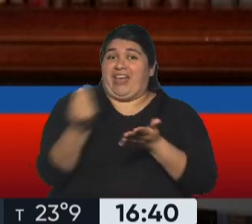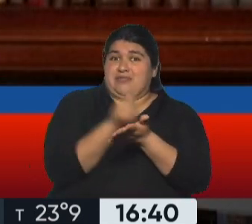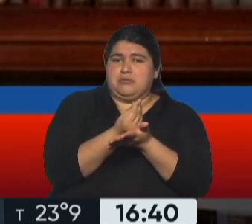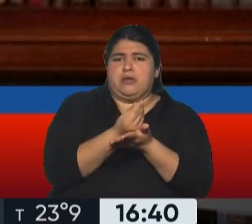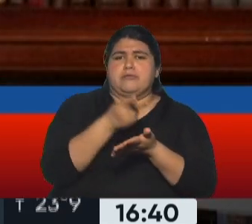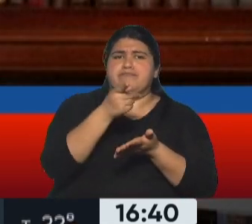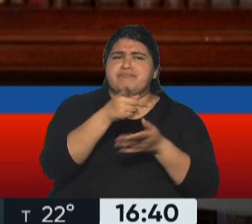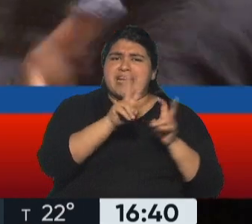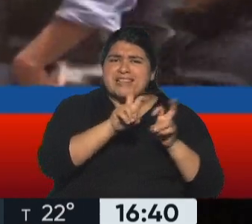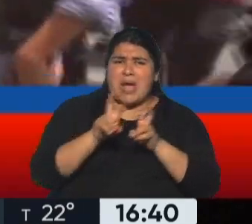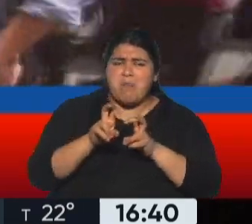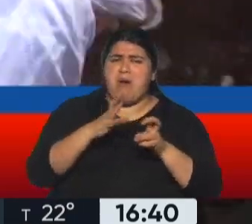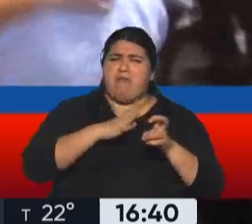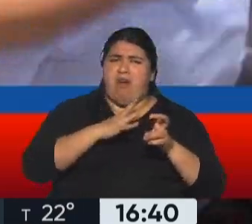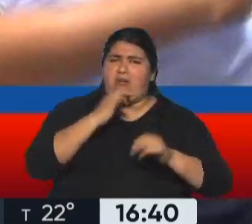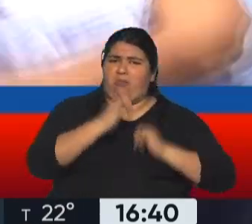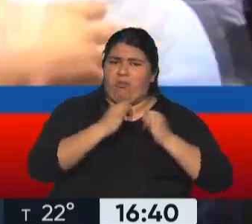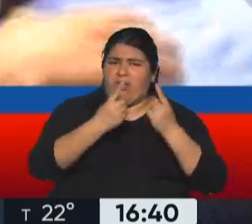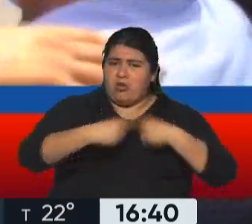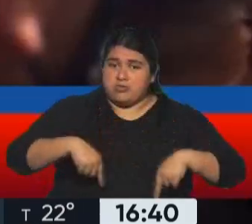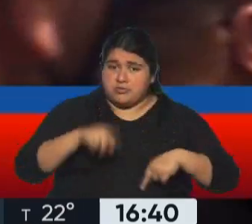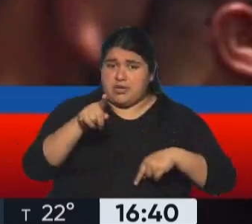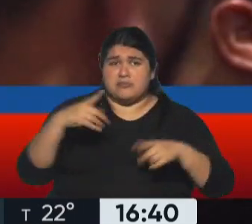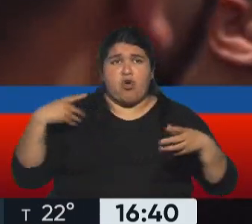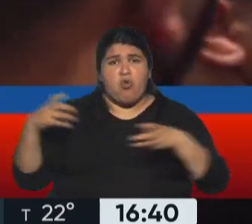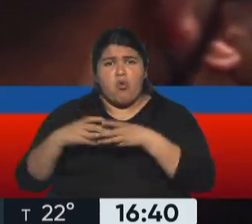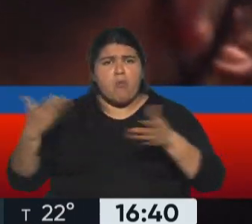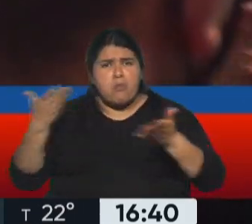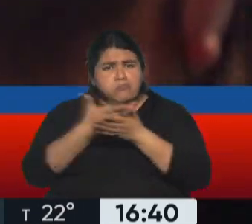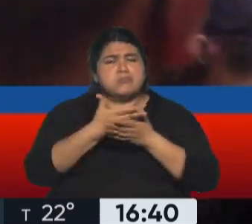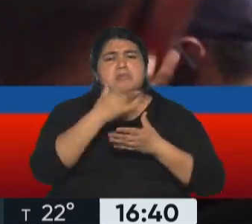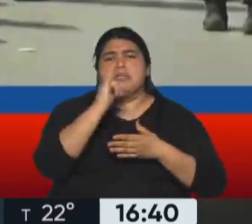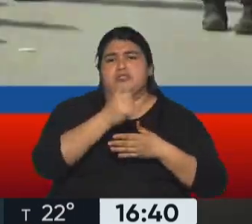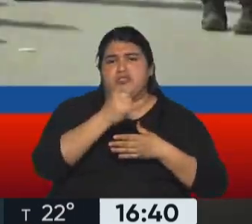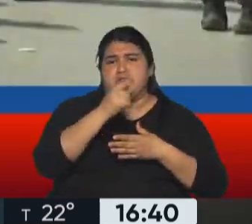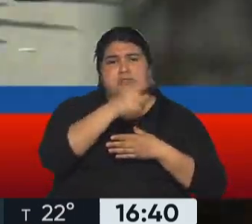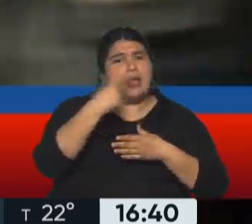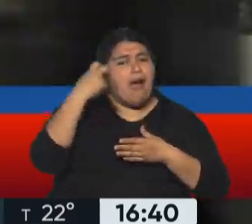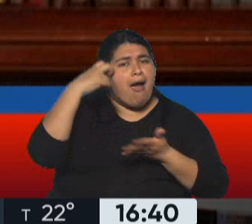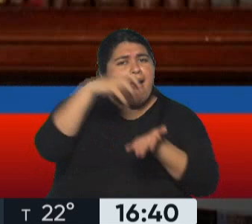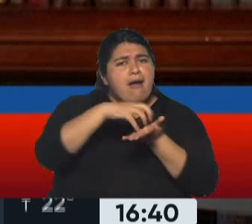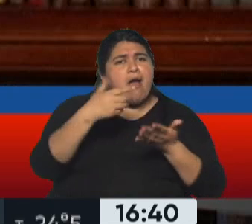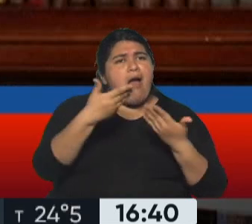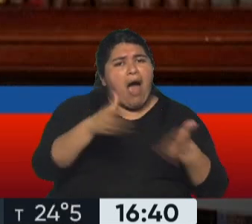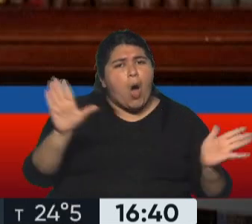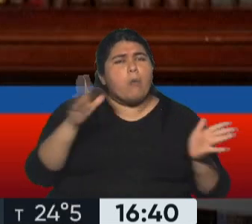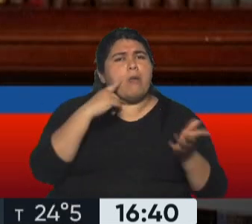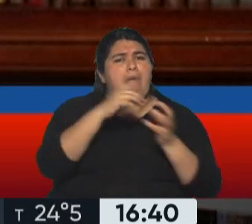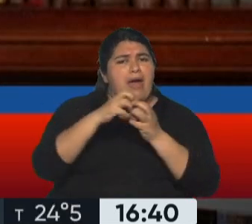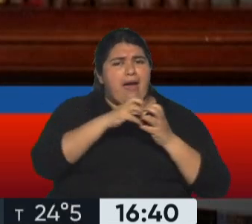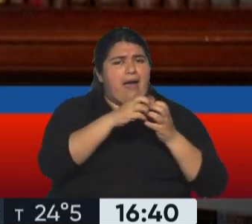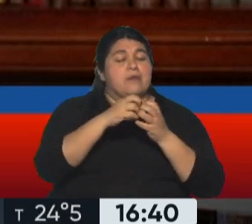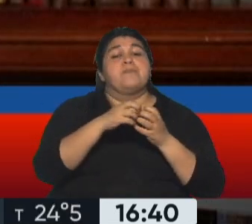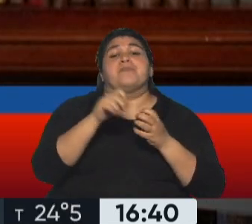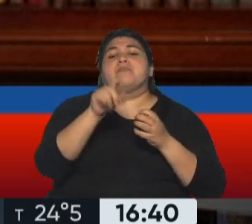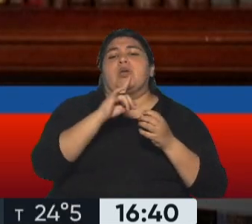no termina de revelar, pero no cede a las demandas opositoras de restablecer la actividad parlamentaria y se sostiene en dos apoyos para mantener a